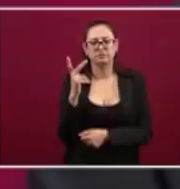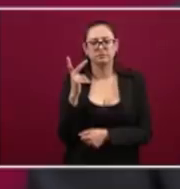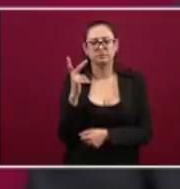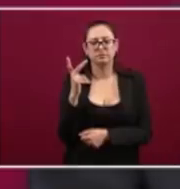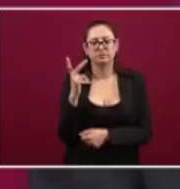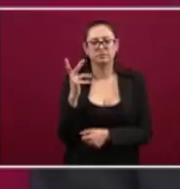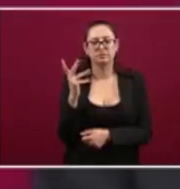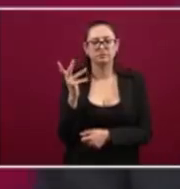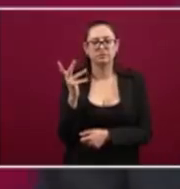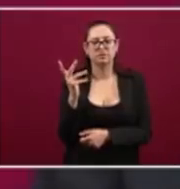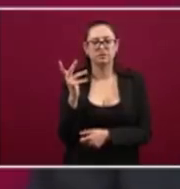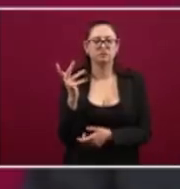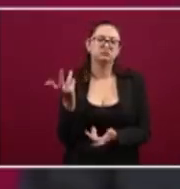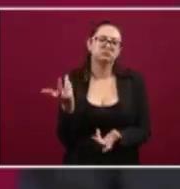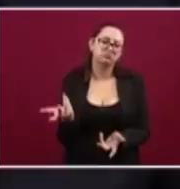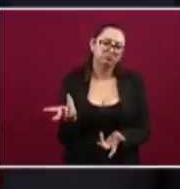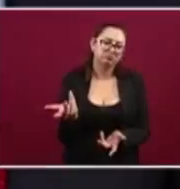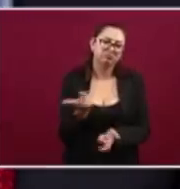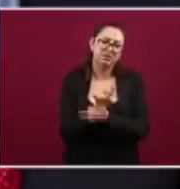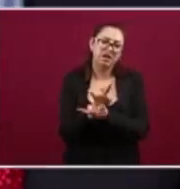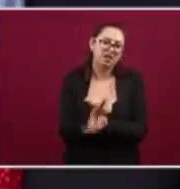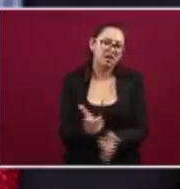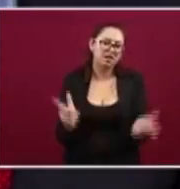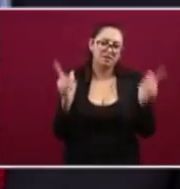el libre comercio